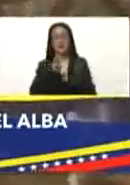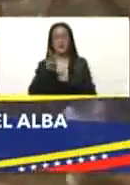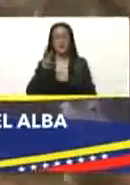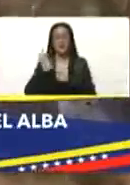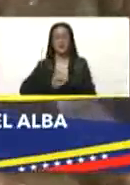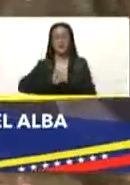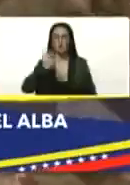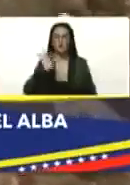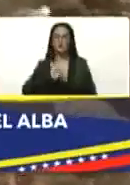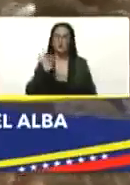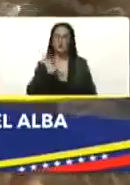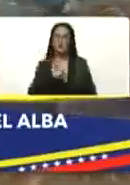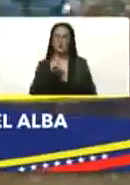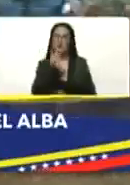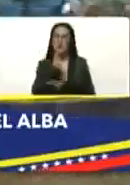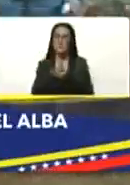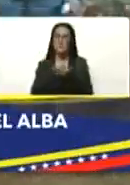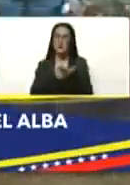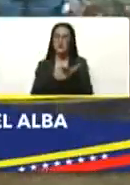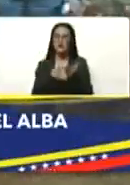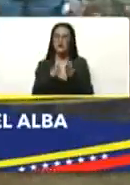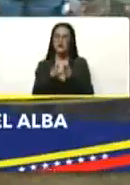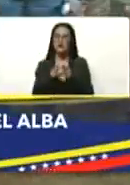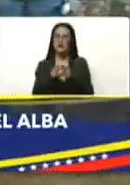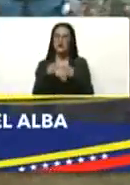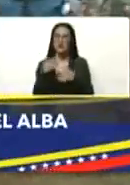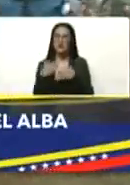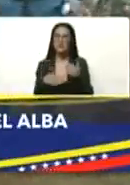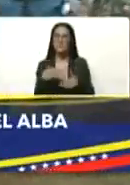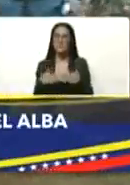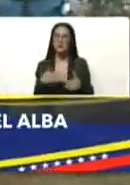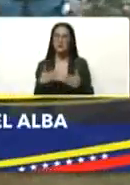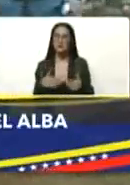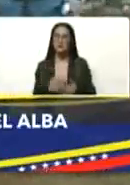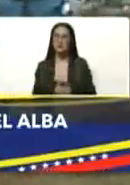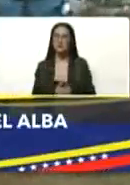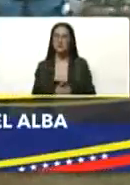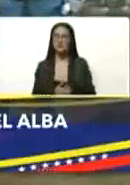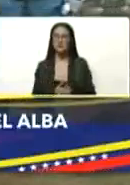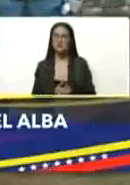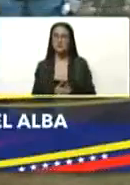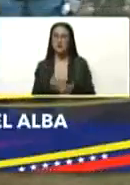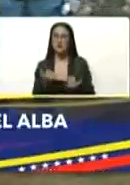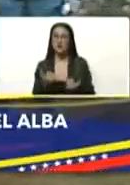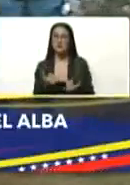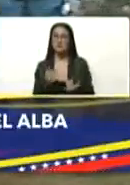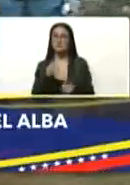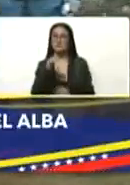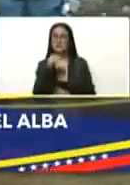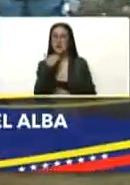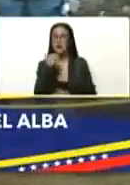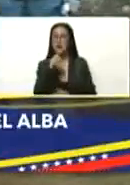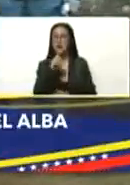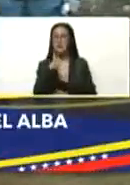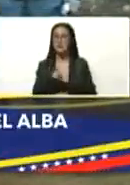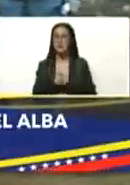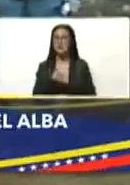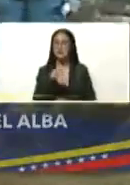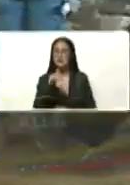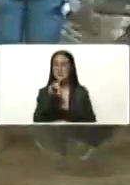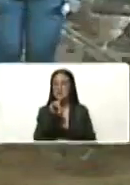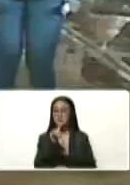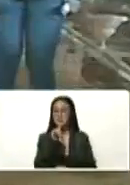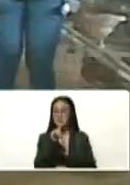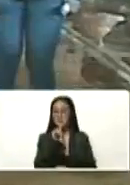33,33%. Esto es parte, presidente, bueno, de todo este proceso. Yo quiero devolverle el pase por si tiene alguna pregunta importante en